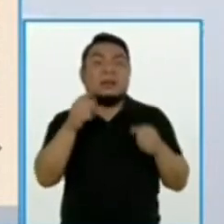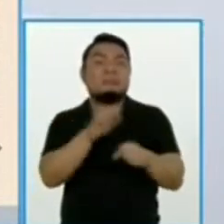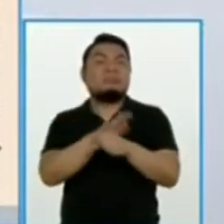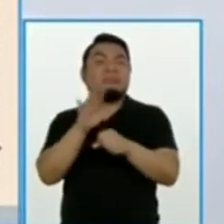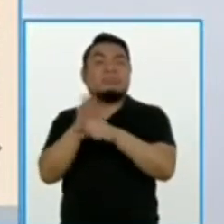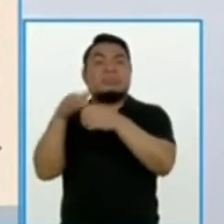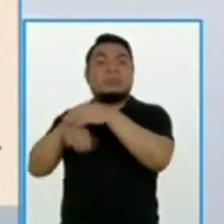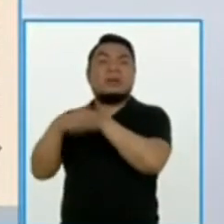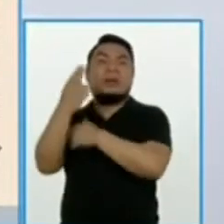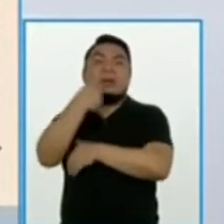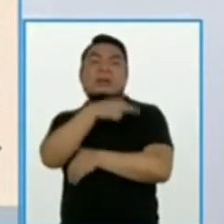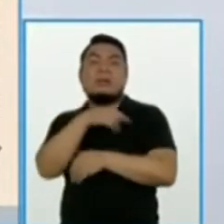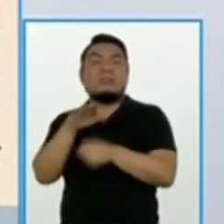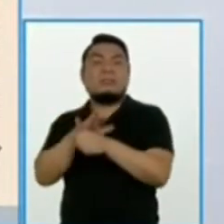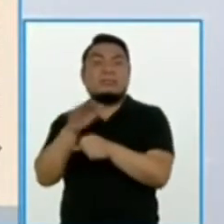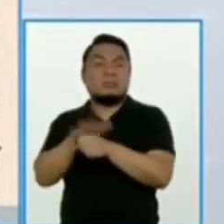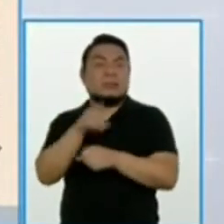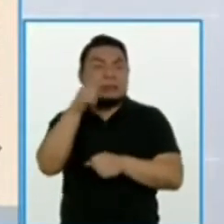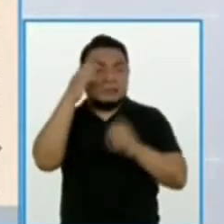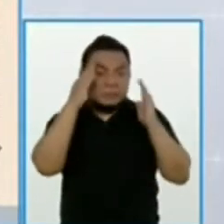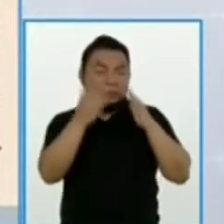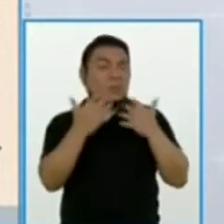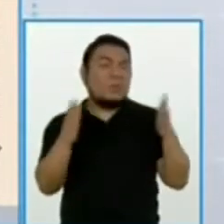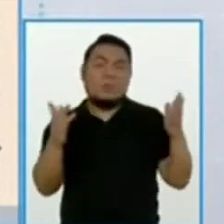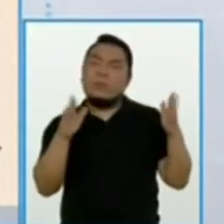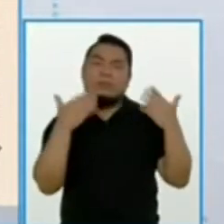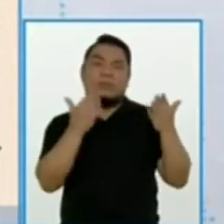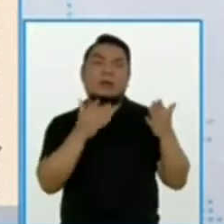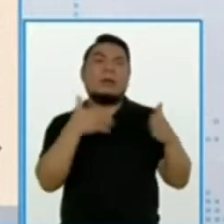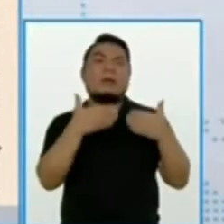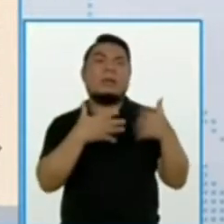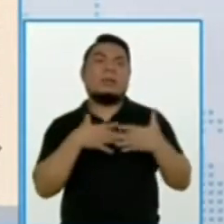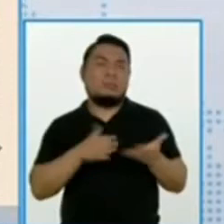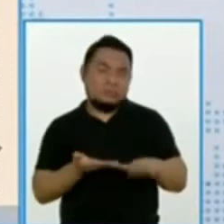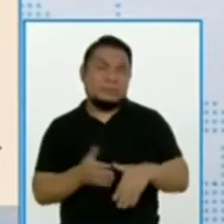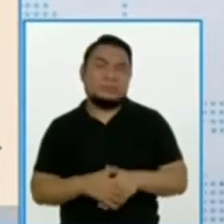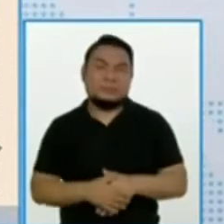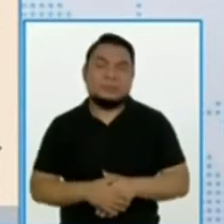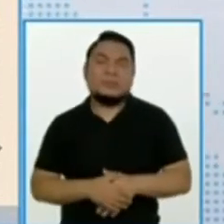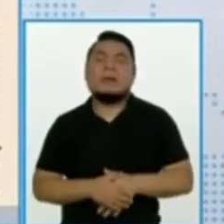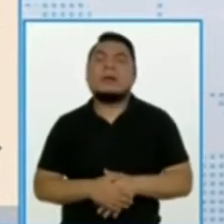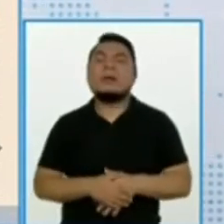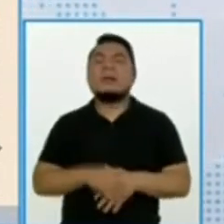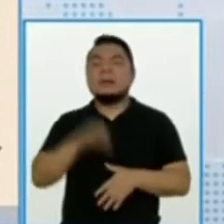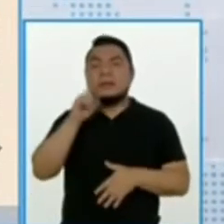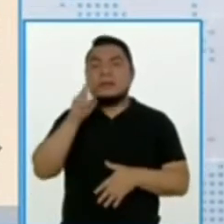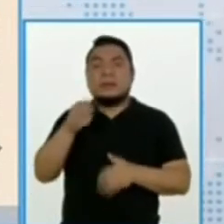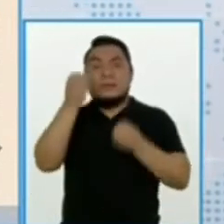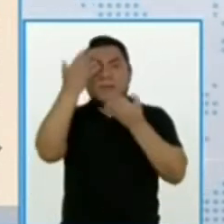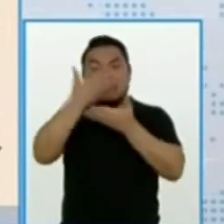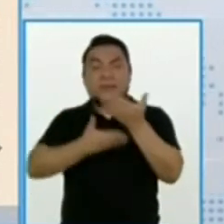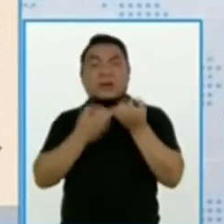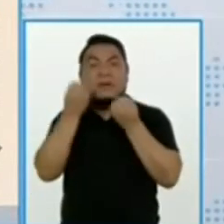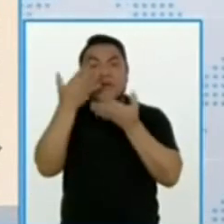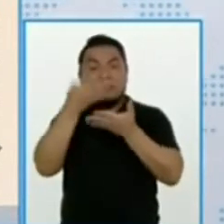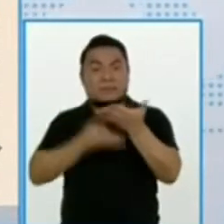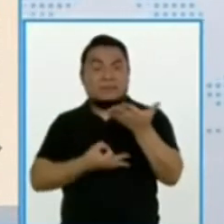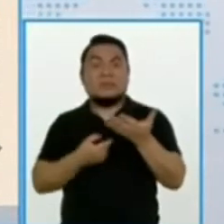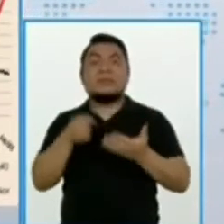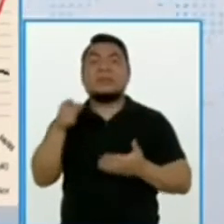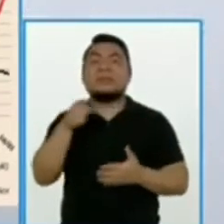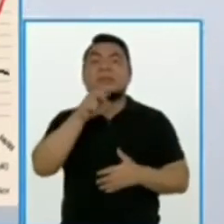saturación del sistema médico y otras enfermedades que ameritaban cuidados que no pudieron tener. Claro, y también en las cifras oficiales, aparte